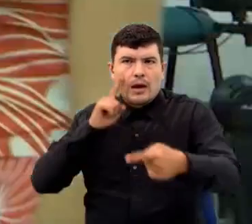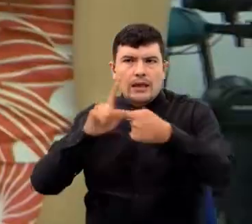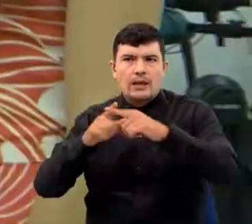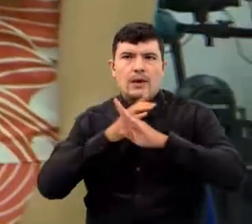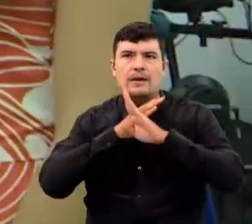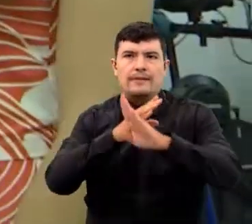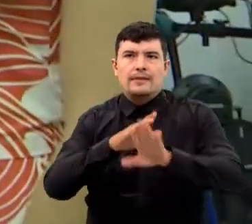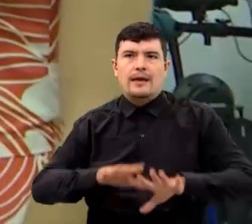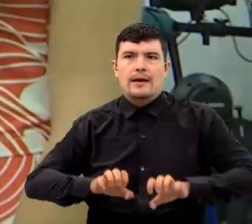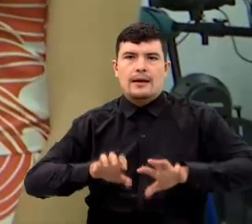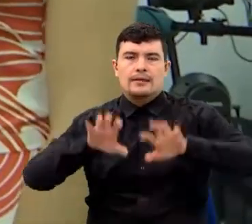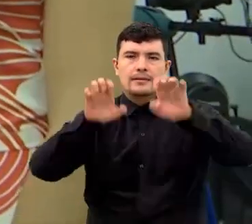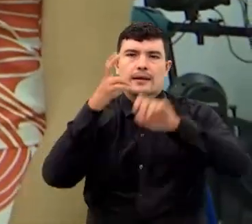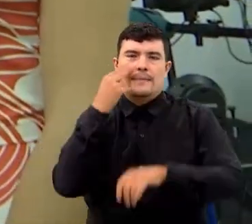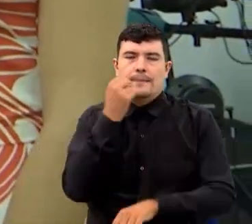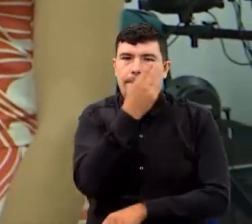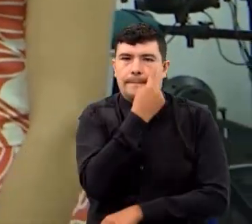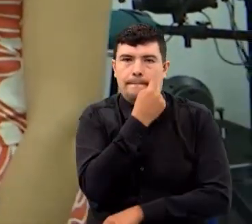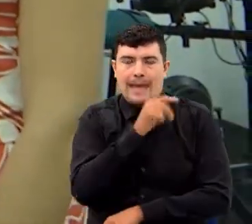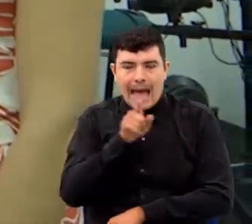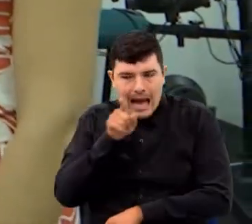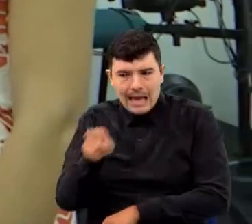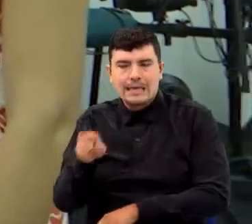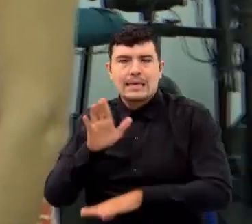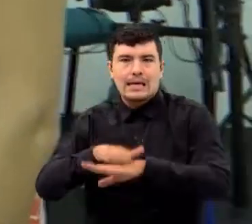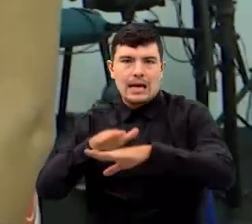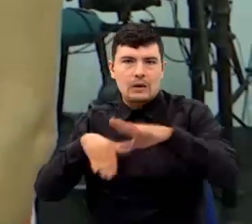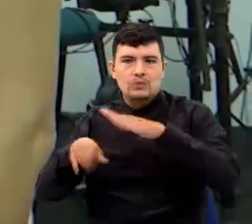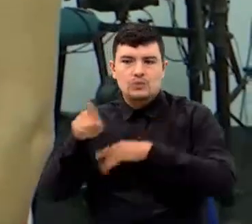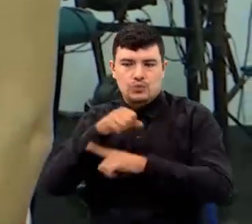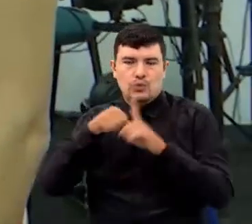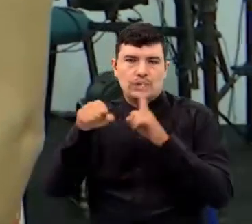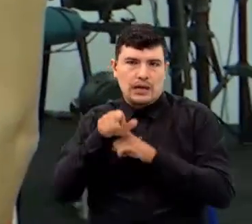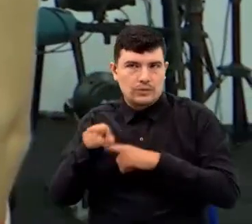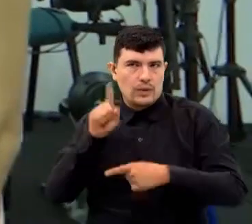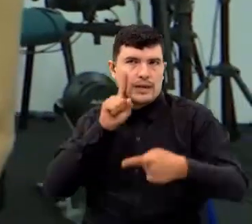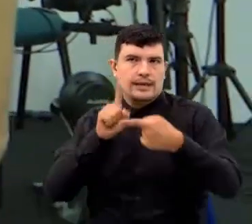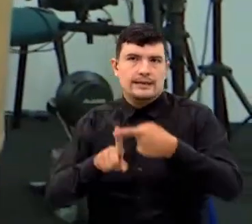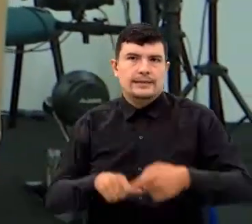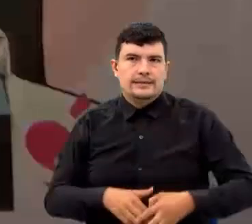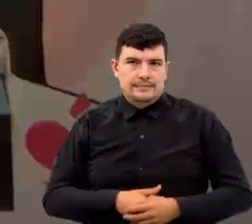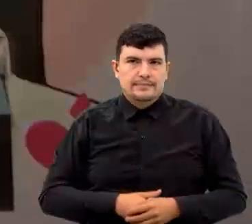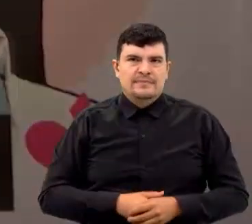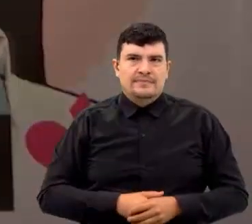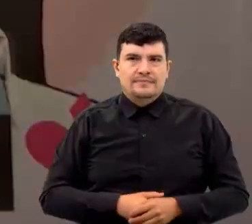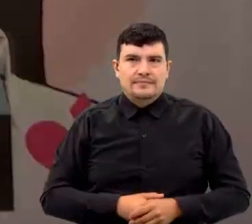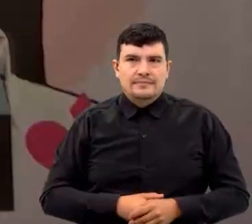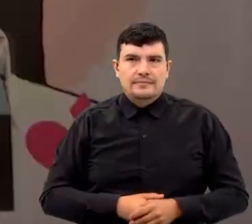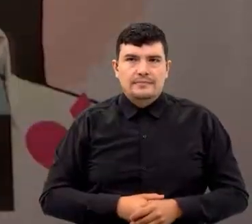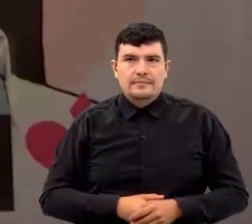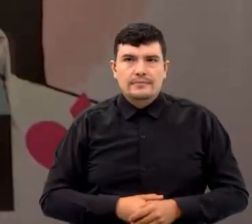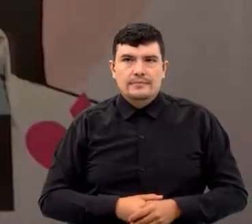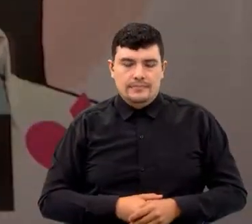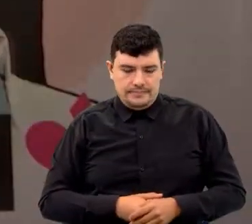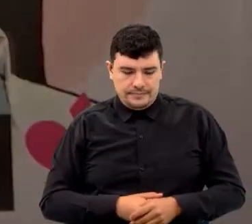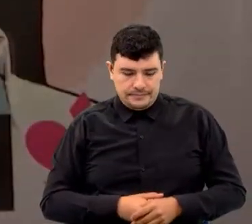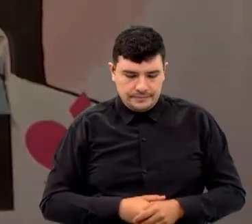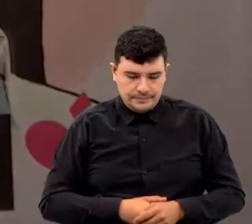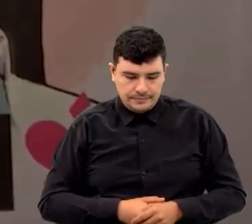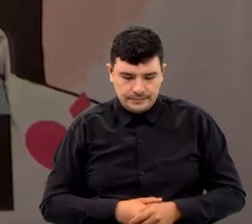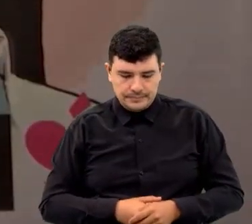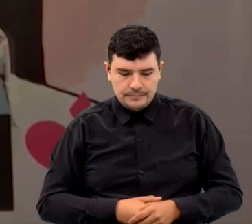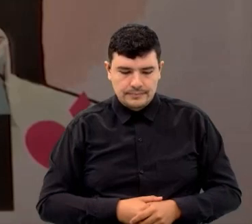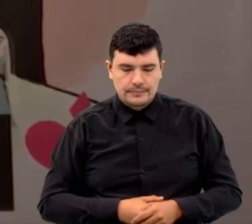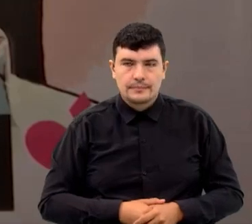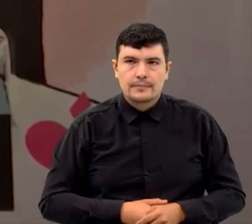mama, que será una de las causas sociales de la fundación. Llevar la gira rosa en la prevención del cáncer, de hacer escuela de